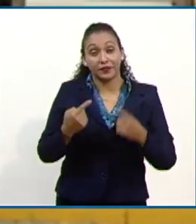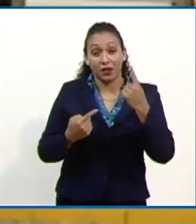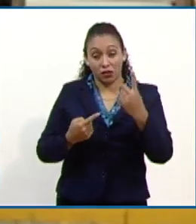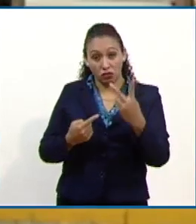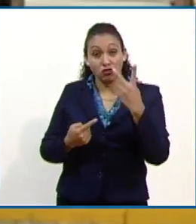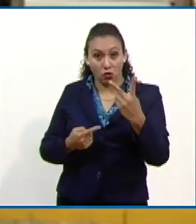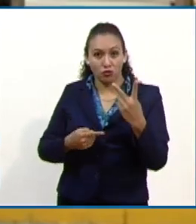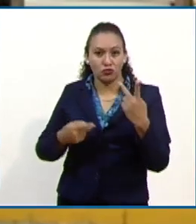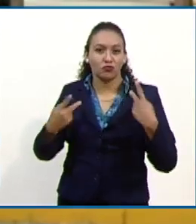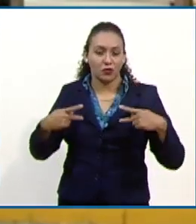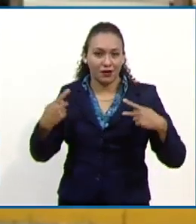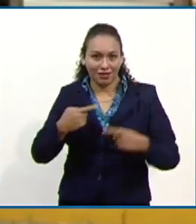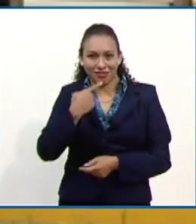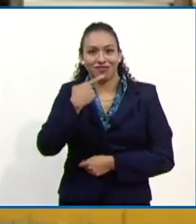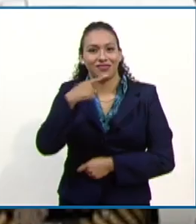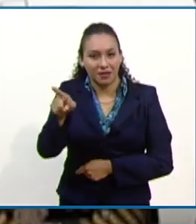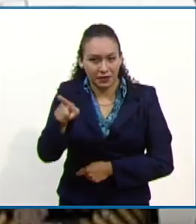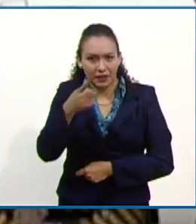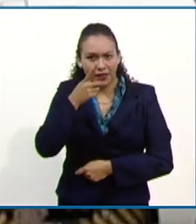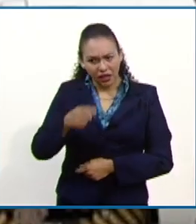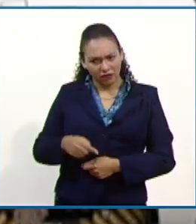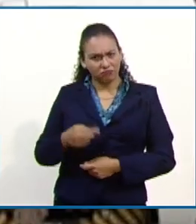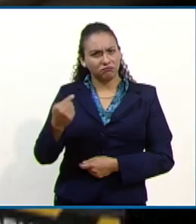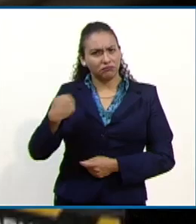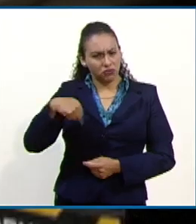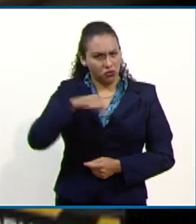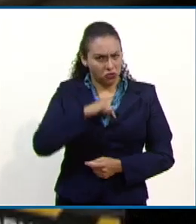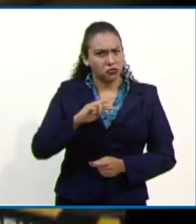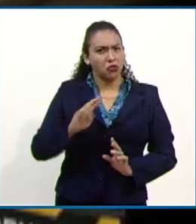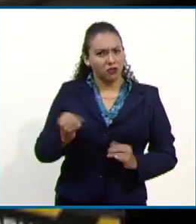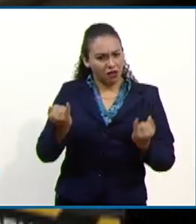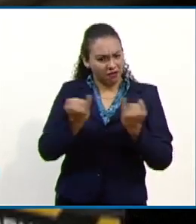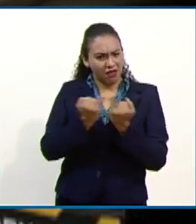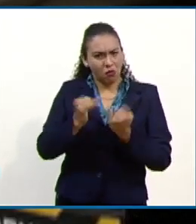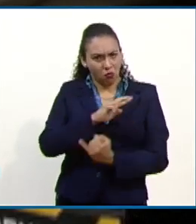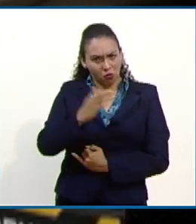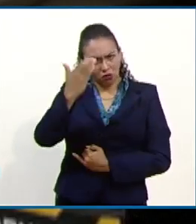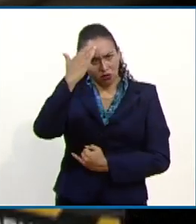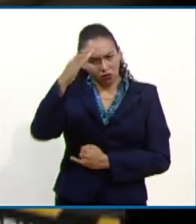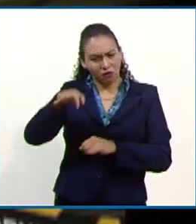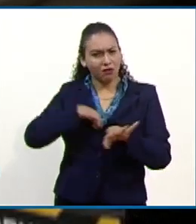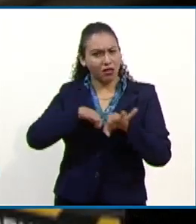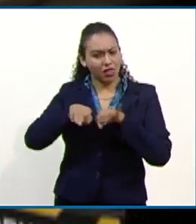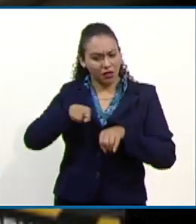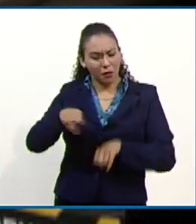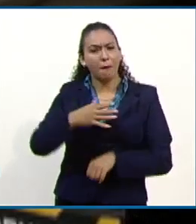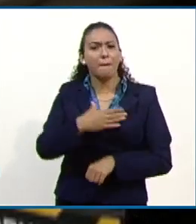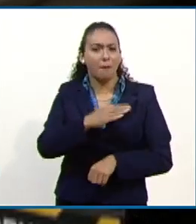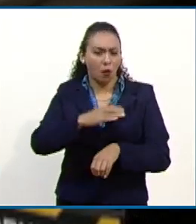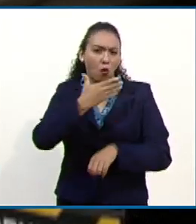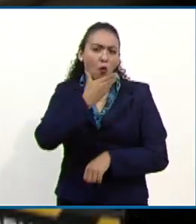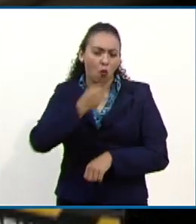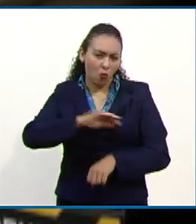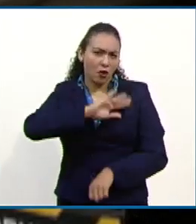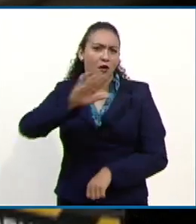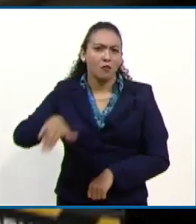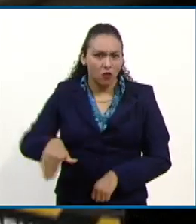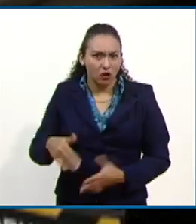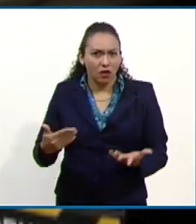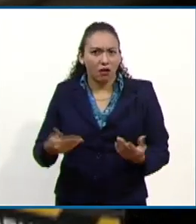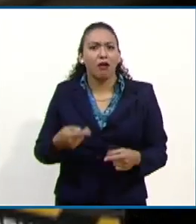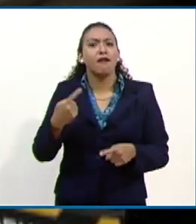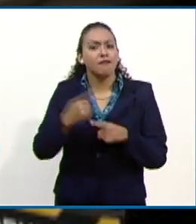2 cónyuges que demandaron ser reconocidas como legítimas beneficiarias de los derechos laborales de un trabajador fallecido, impugnando